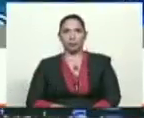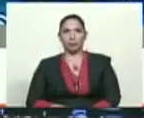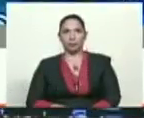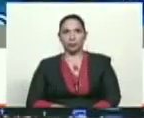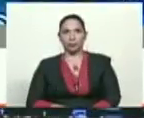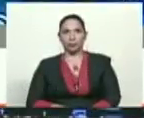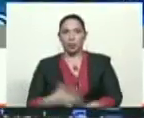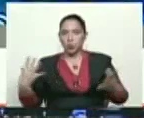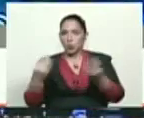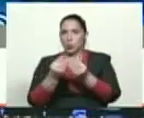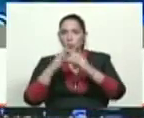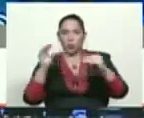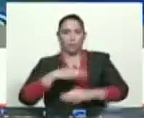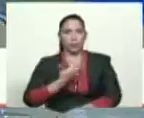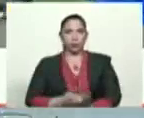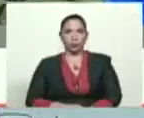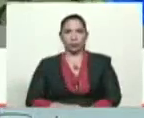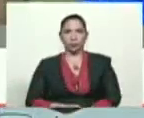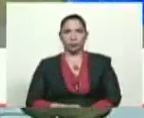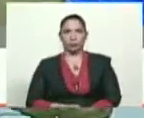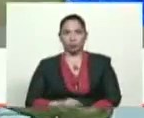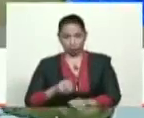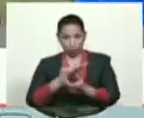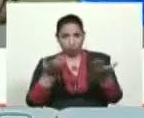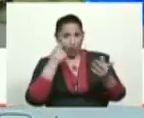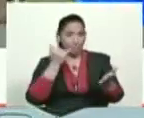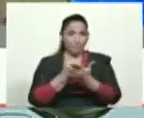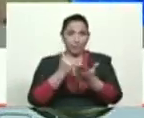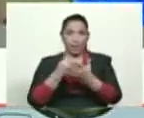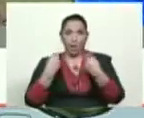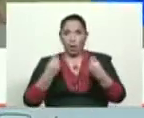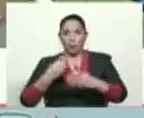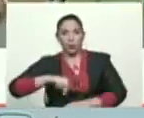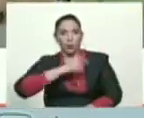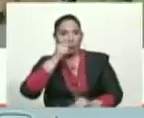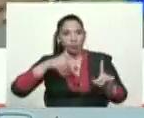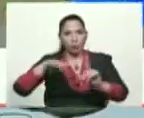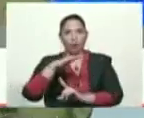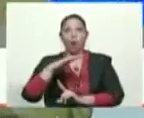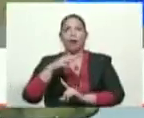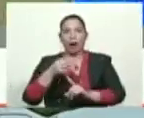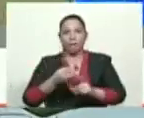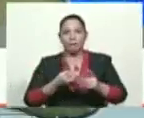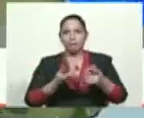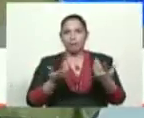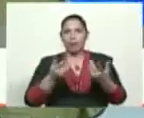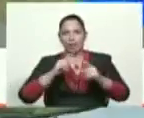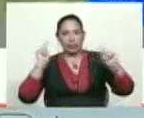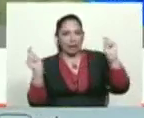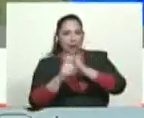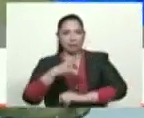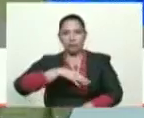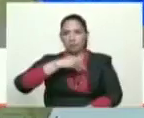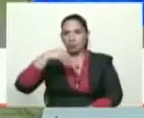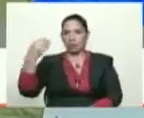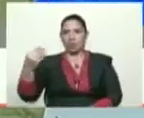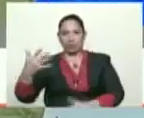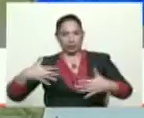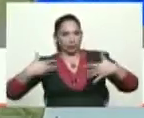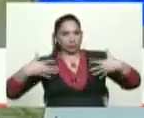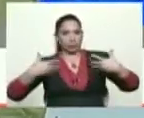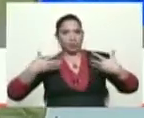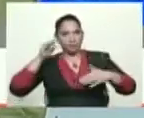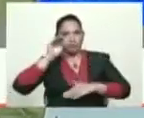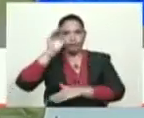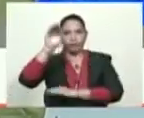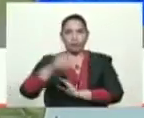juntos todo es posible para que ustedes vean como nuestro pueblo va a reverdecer en esperanza en alegría en